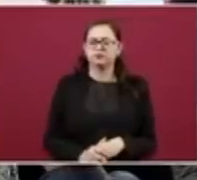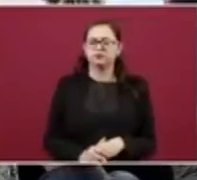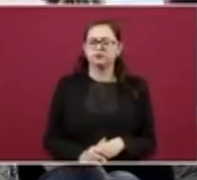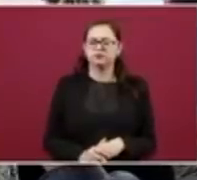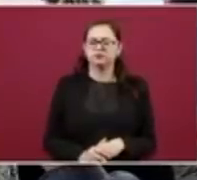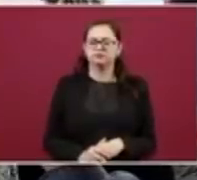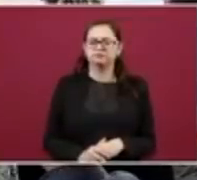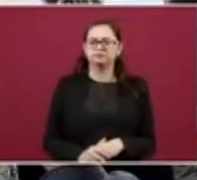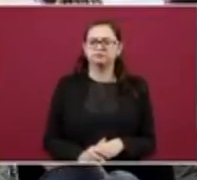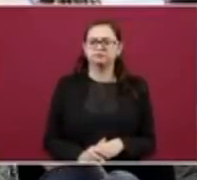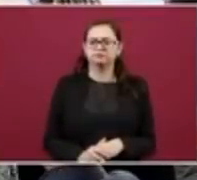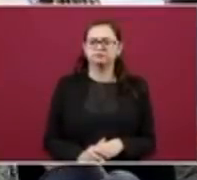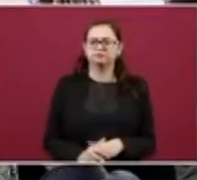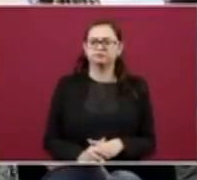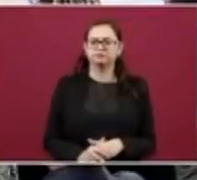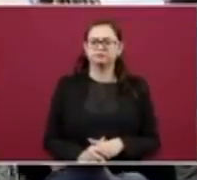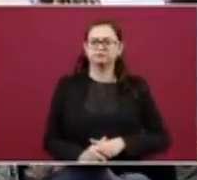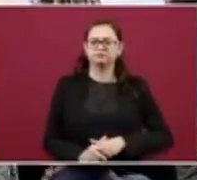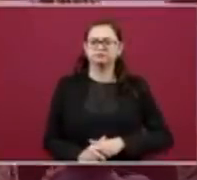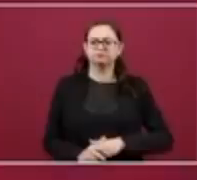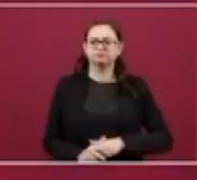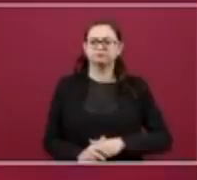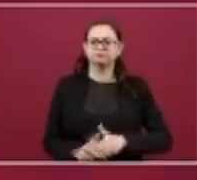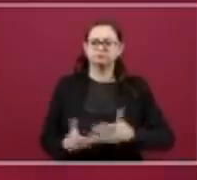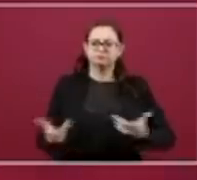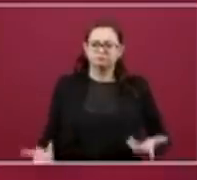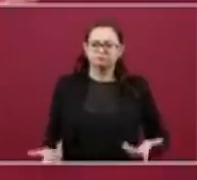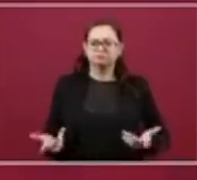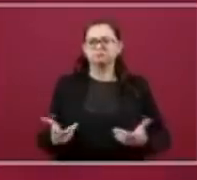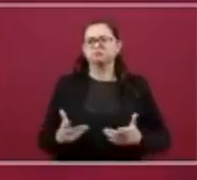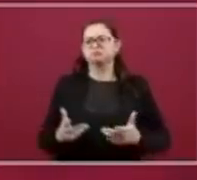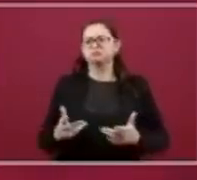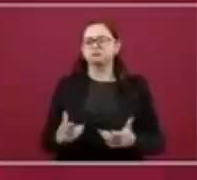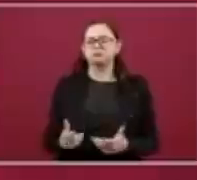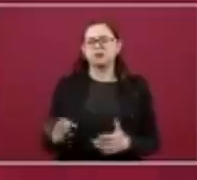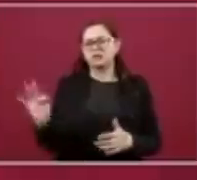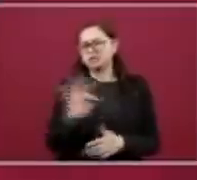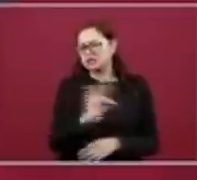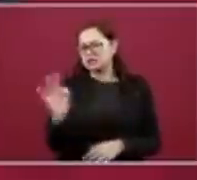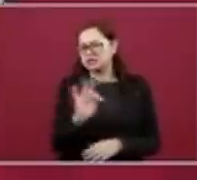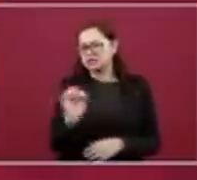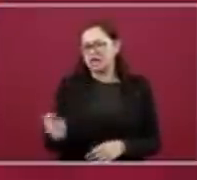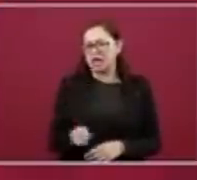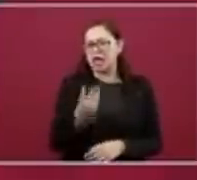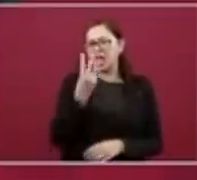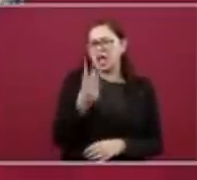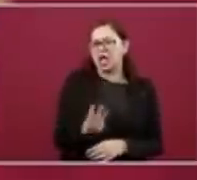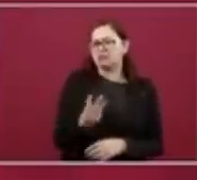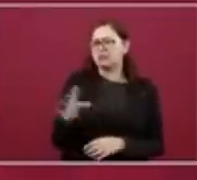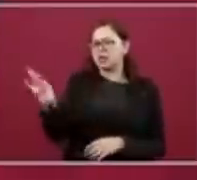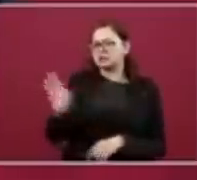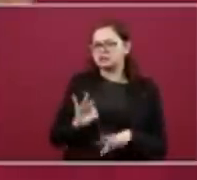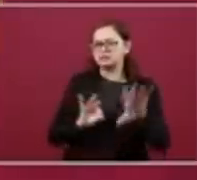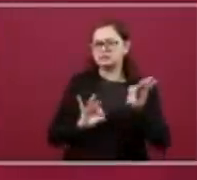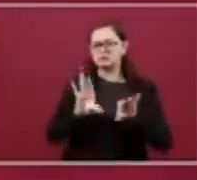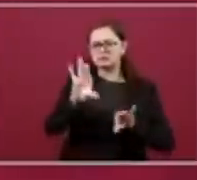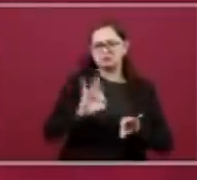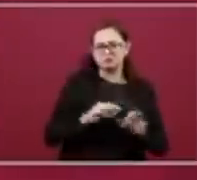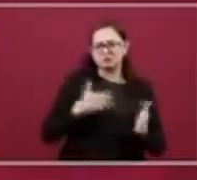Hasta podemos hablar de ternas y se dan a conocer, o sea, de